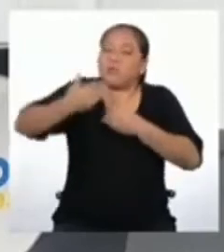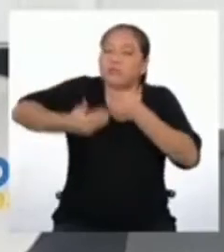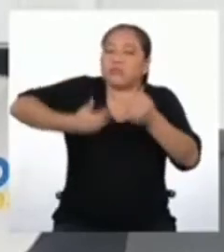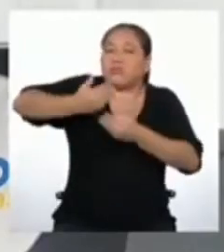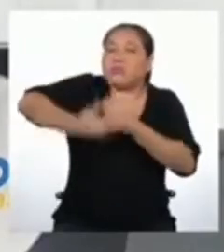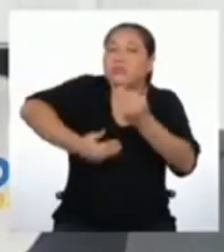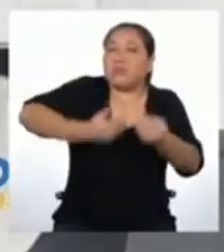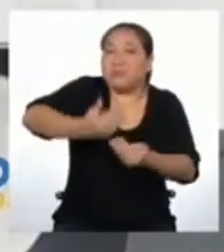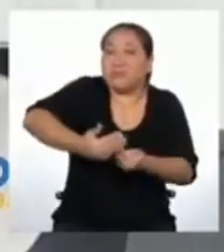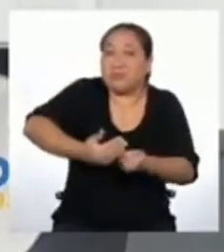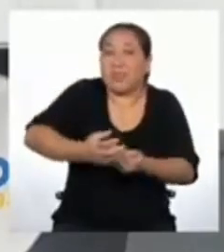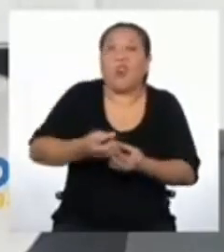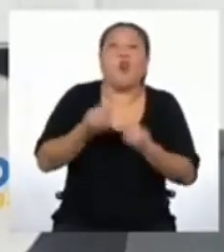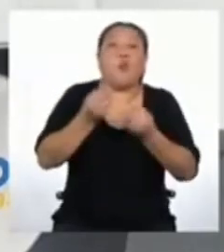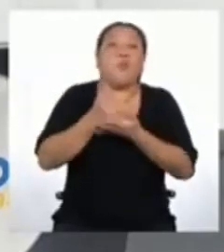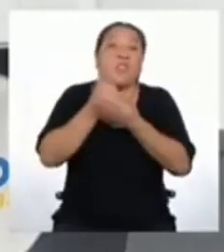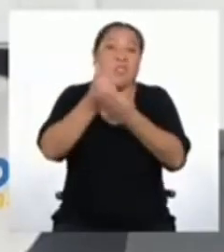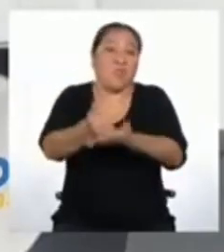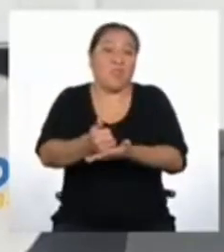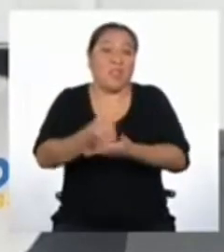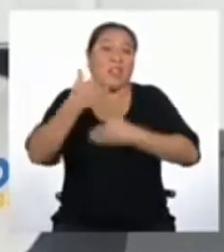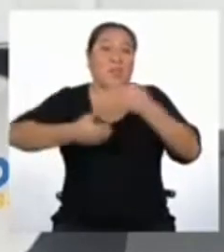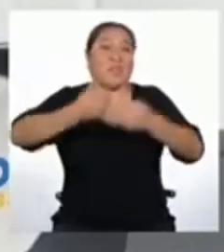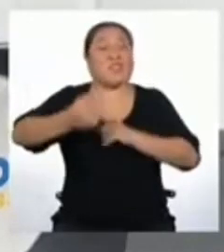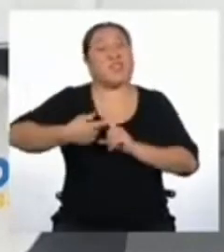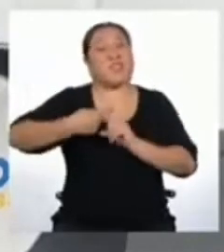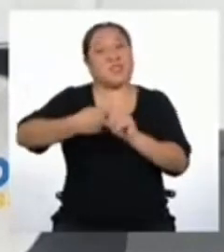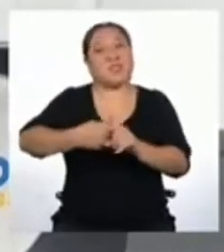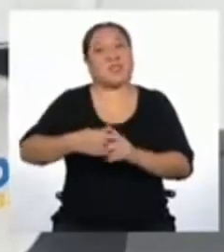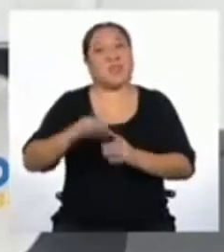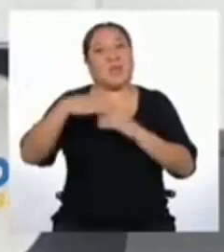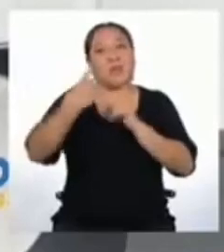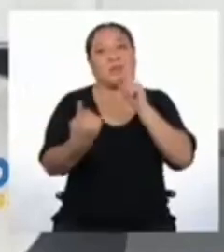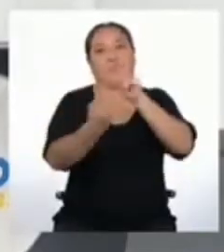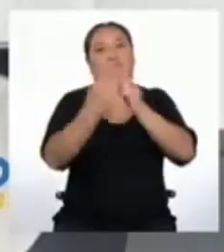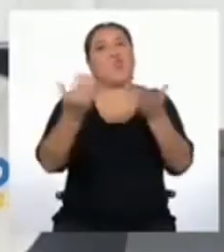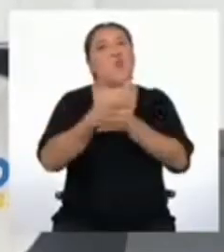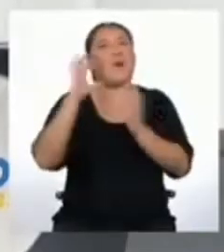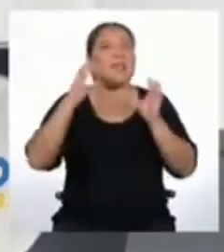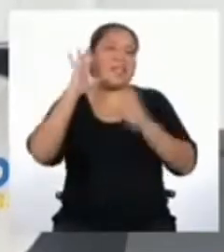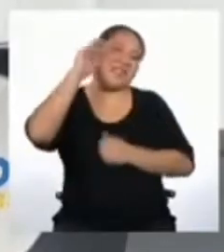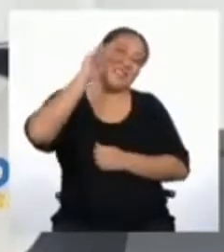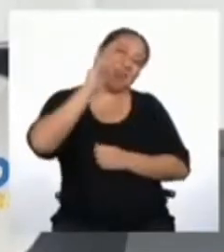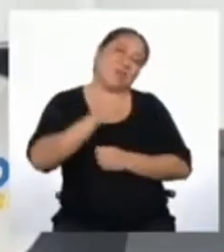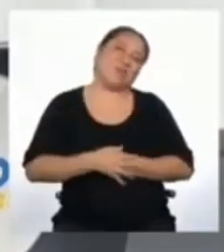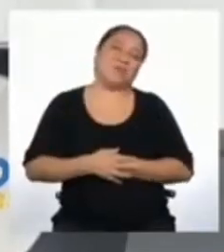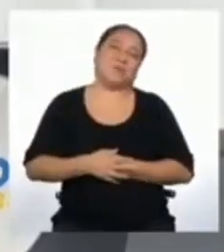nuestra vida diaria. Nos vemos pronto en una nueva clase. ¡Adiós!